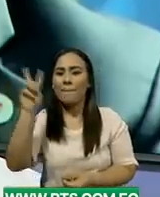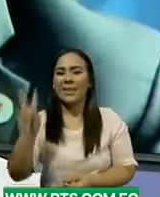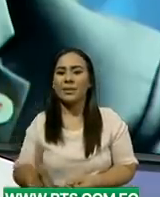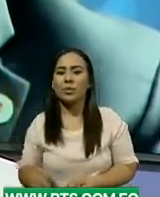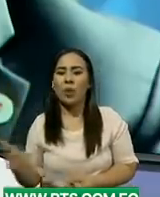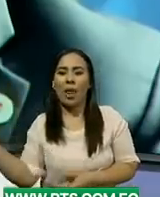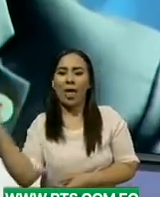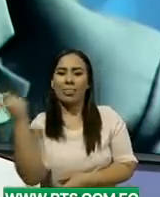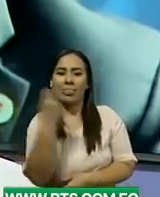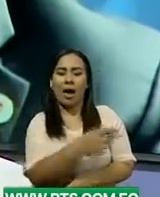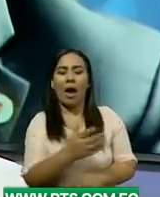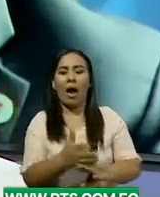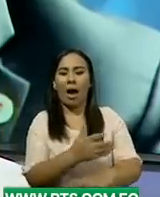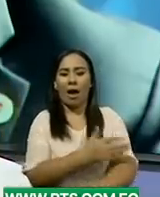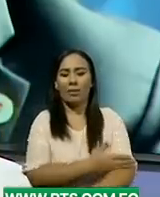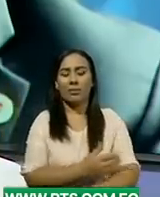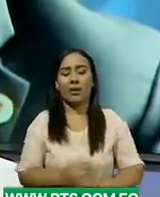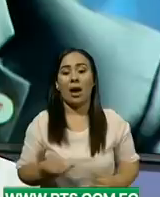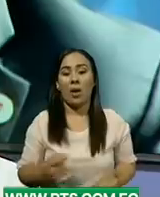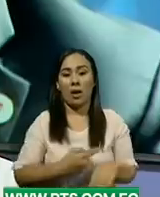un encuentro del Prosur.